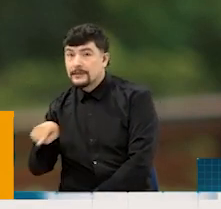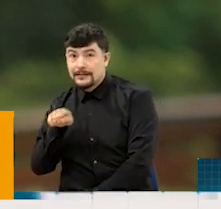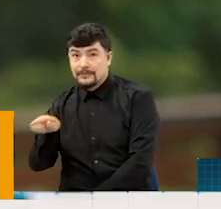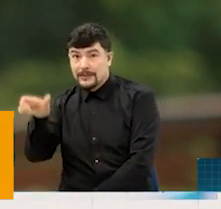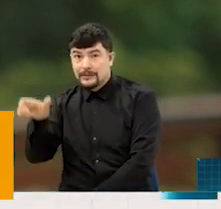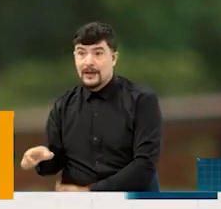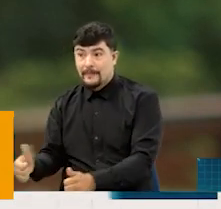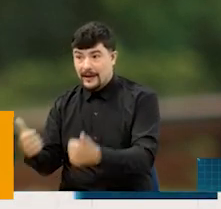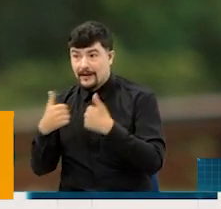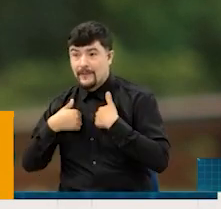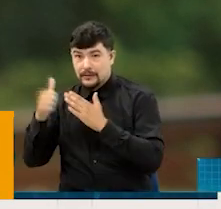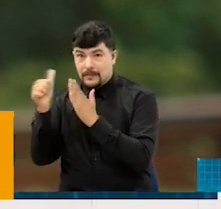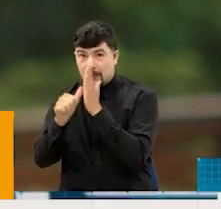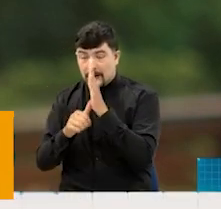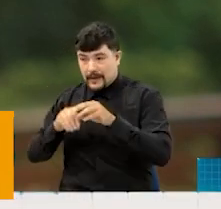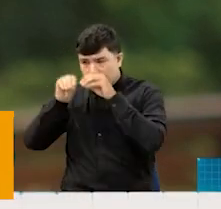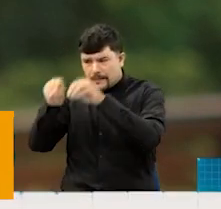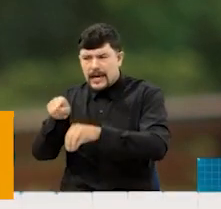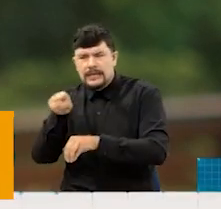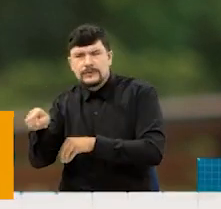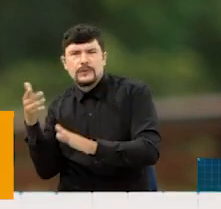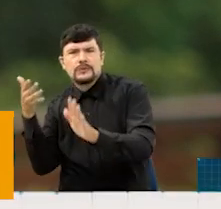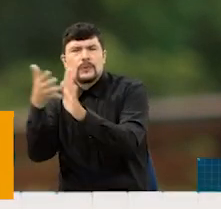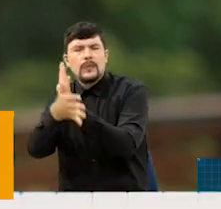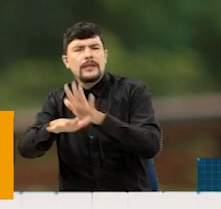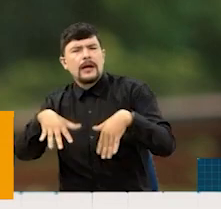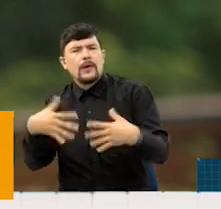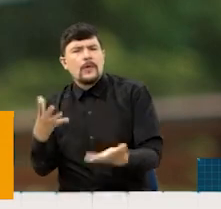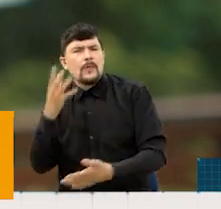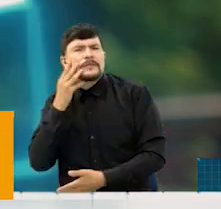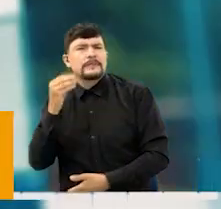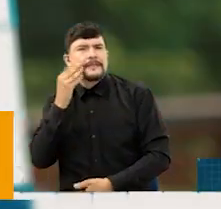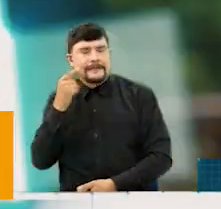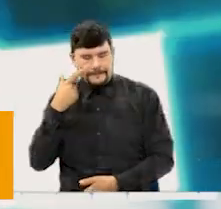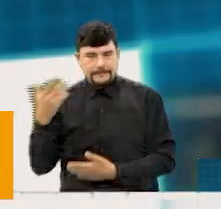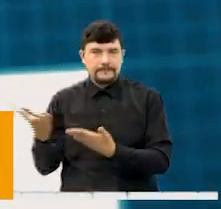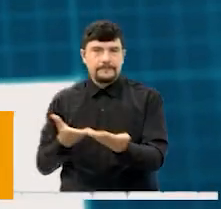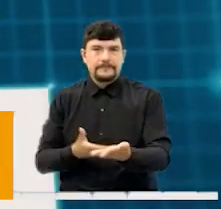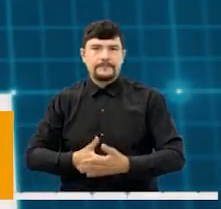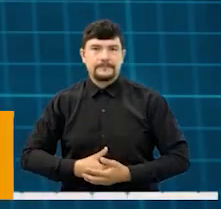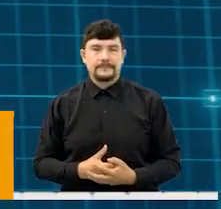Nicolás Landazábal, beneficiado del programa, nos cuenta cómo lo hace.